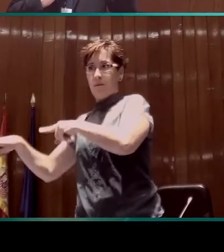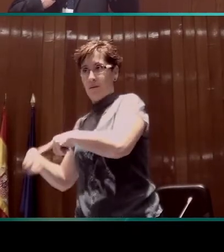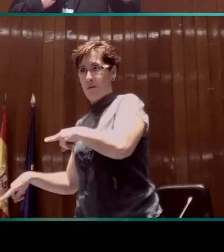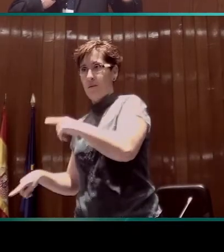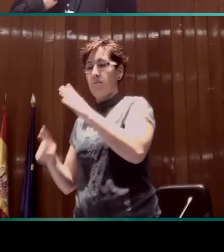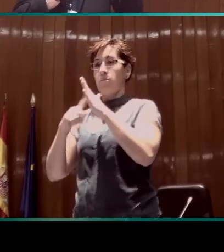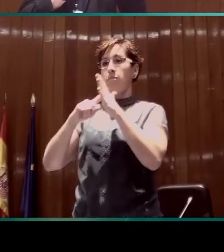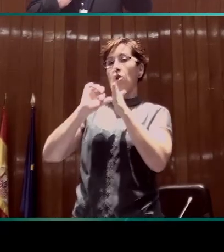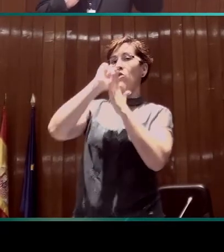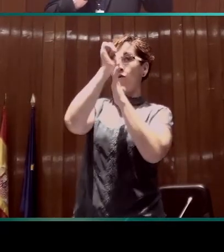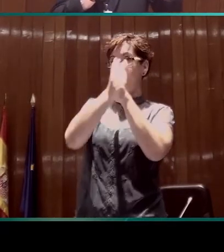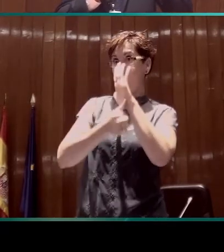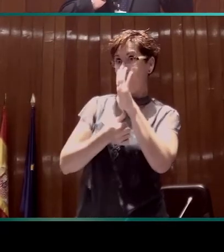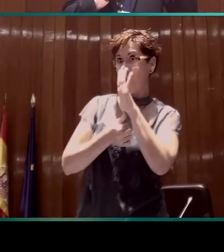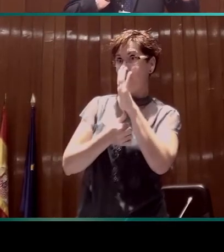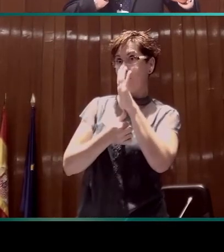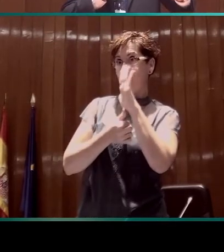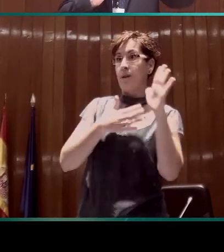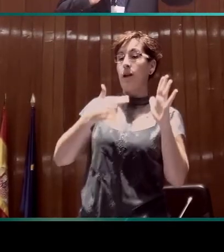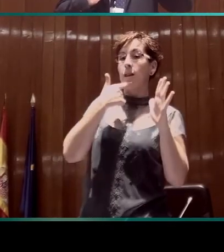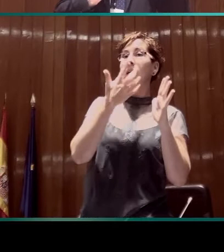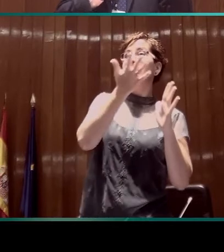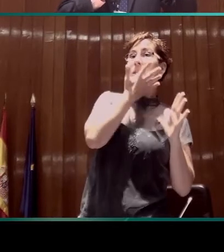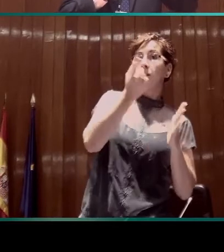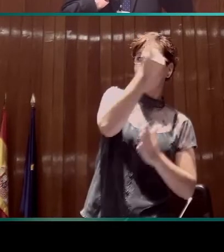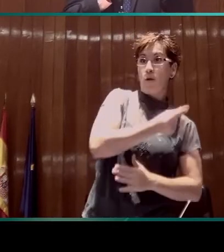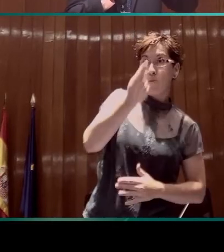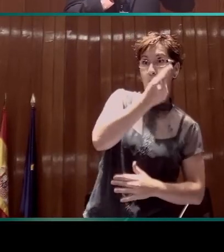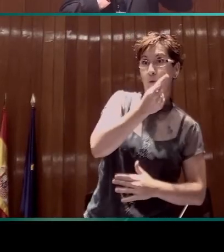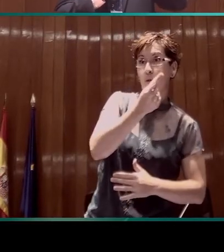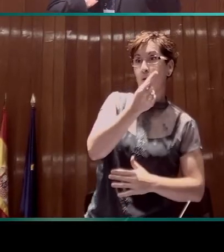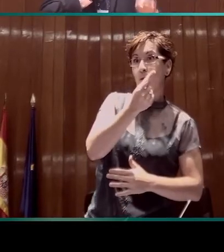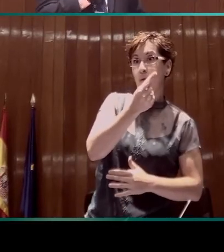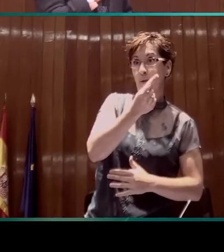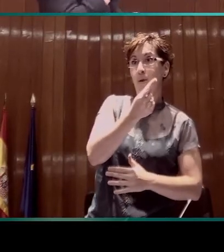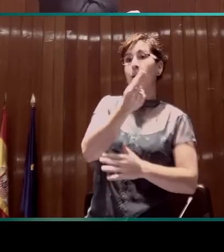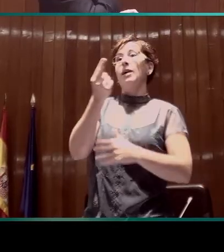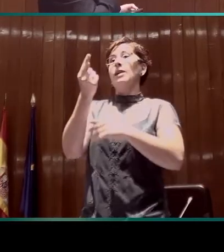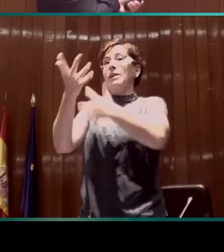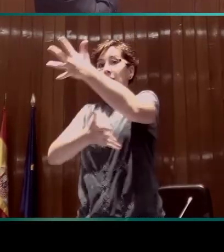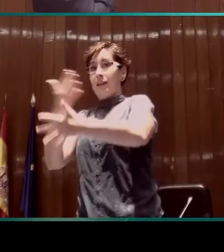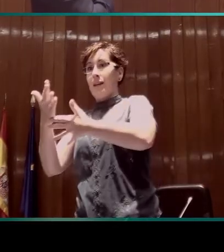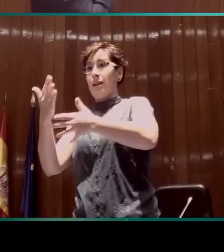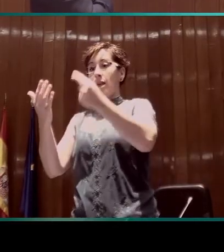el dibujo, el signo del dibujo y el signo que estaba en el background, el que estaba detrás,